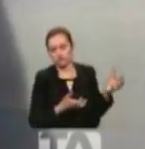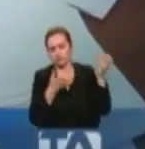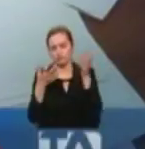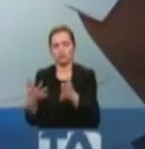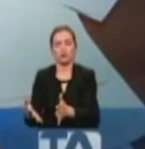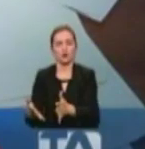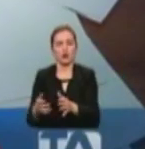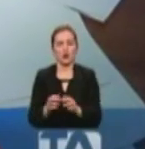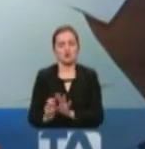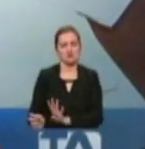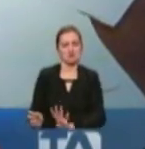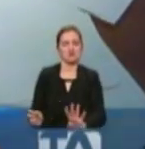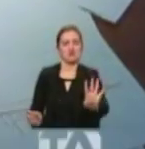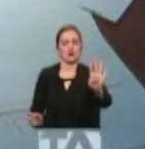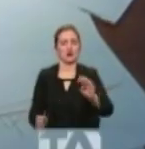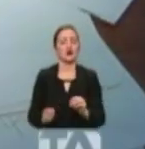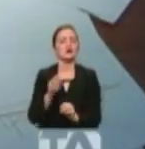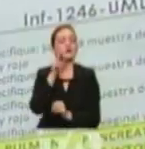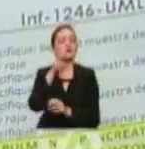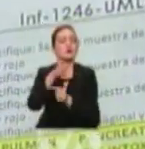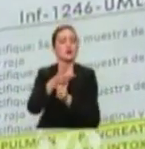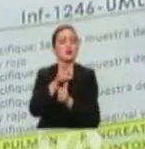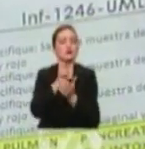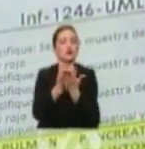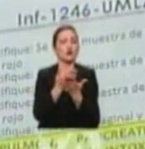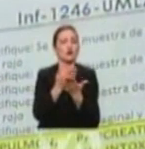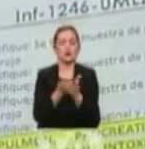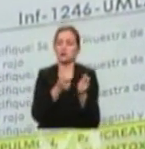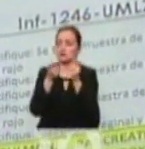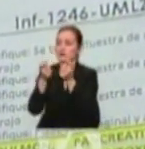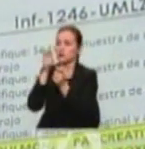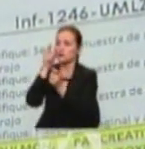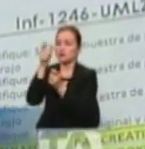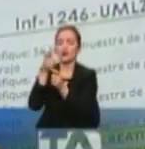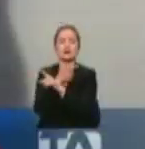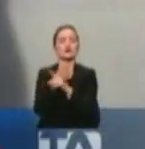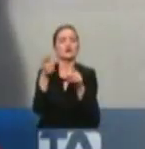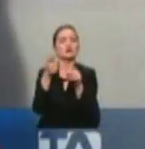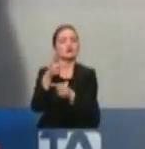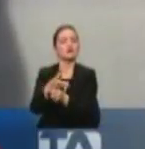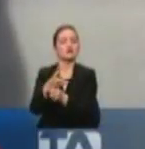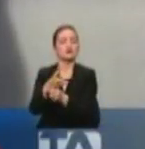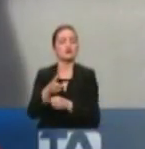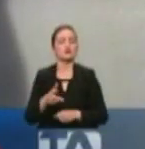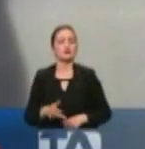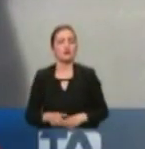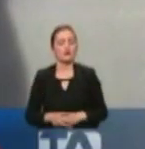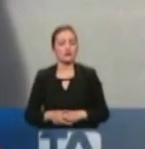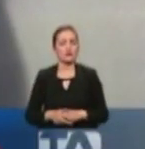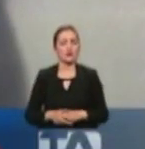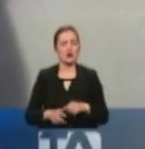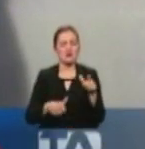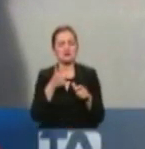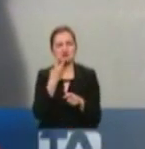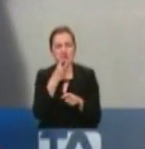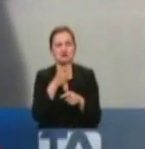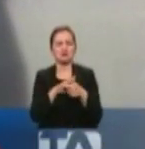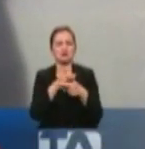pasaje. Ese video dice consta en la fiscalía. También hay otros videos. En los videos están tomando